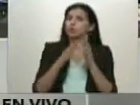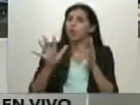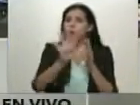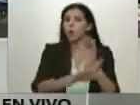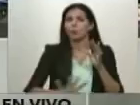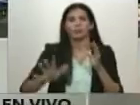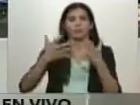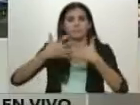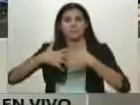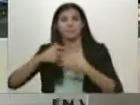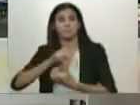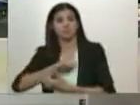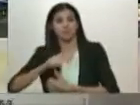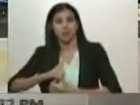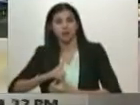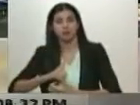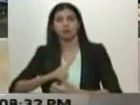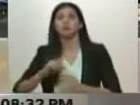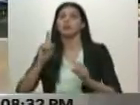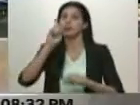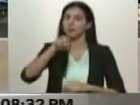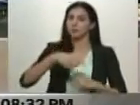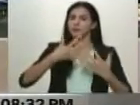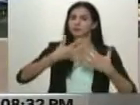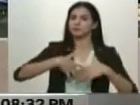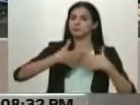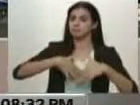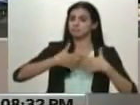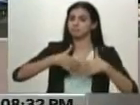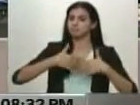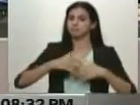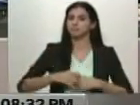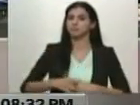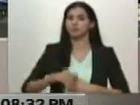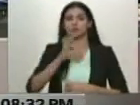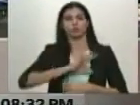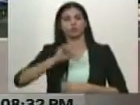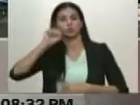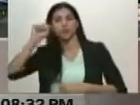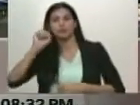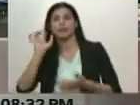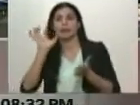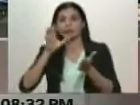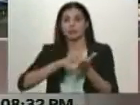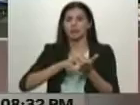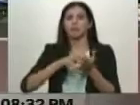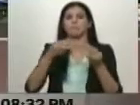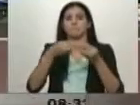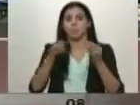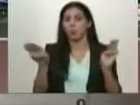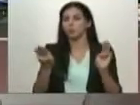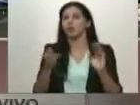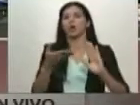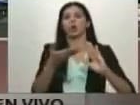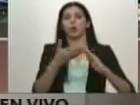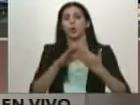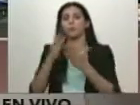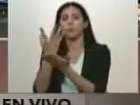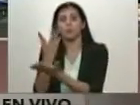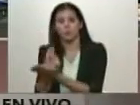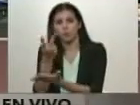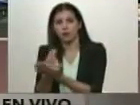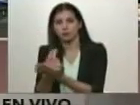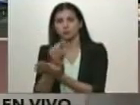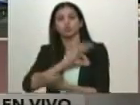privada y con todos los sectores de la comunidad empresarial socialista, estatal, pública, comunal,